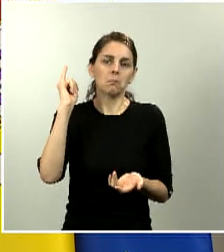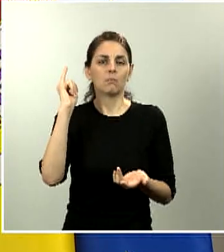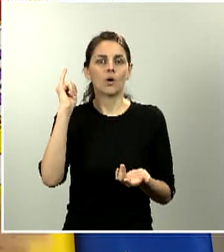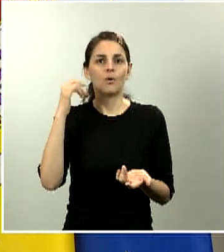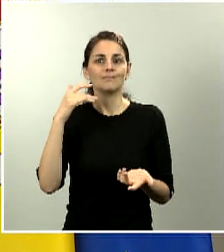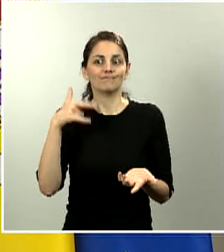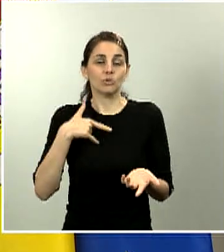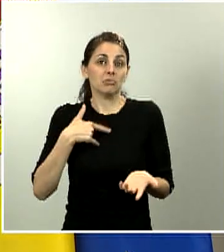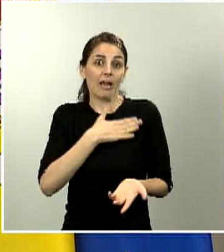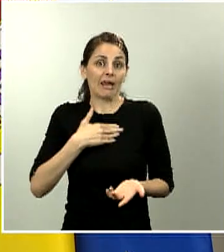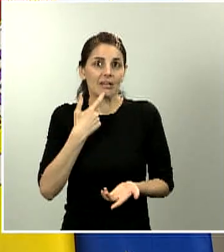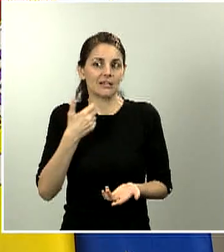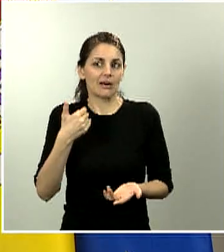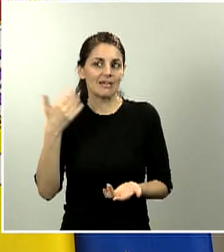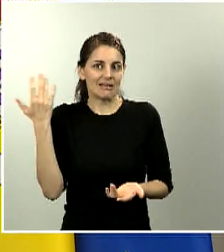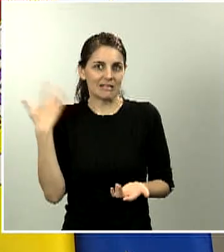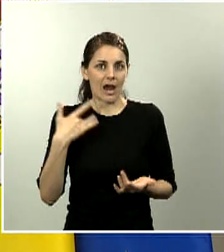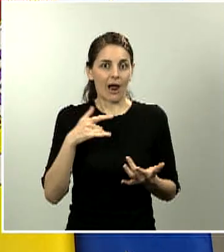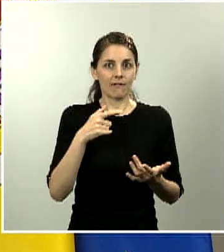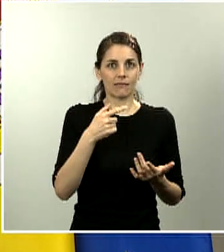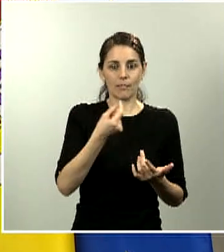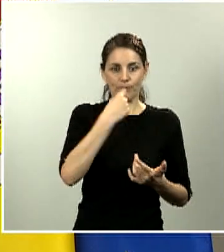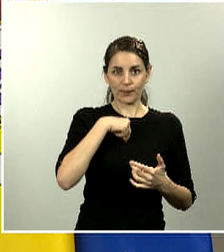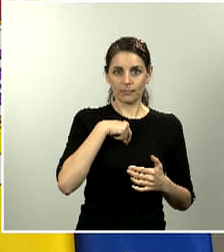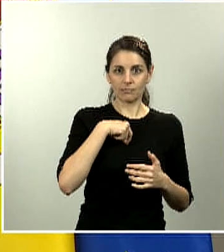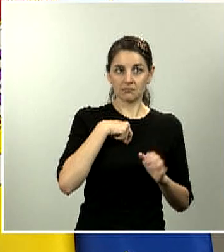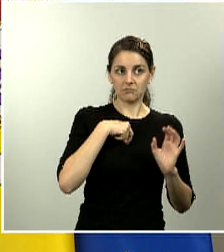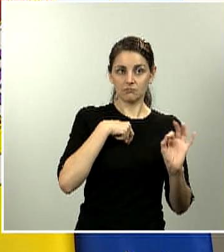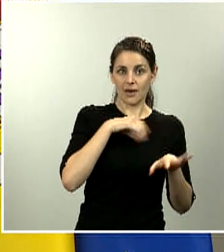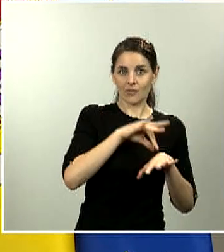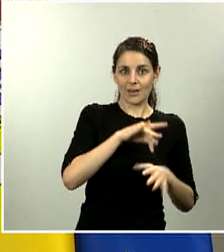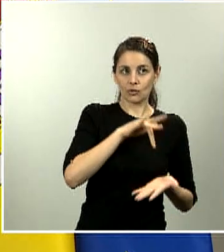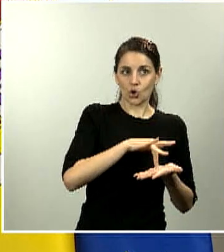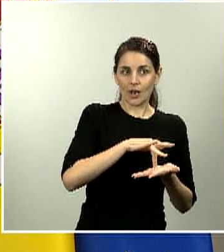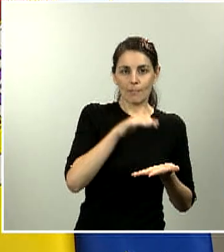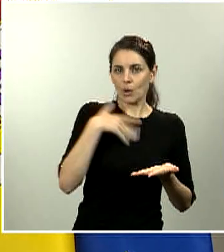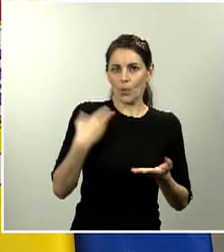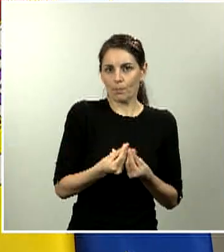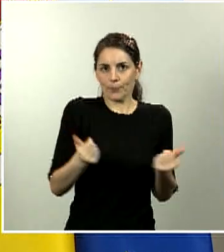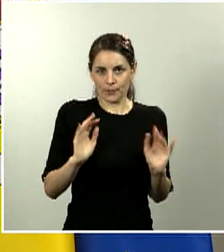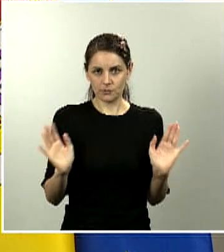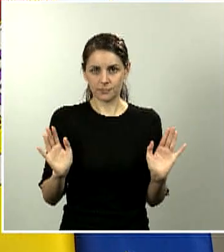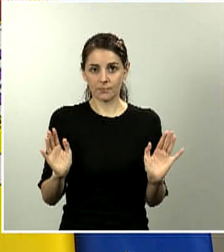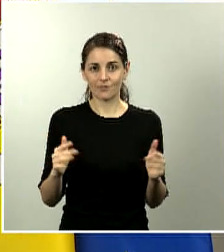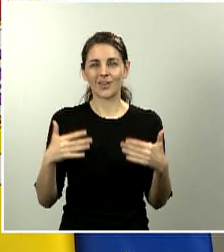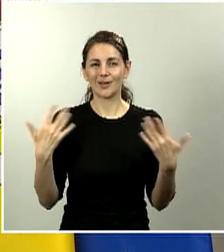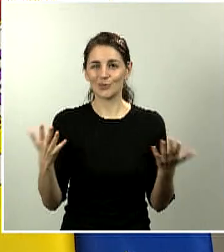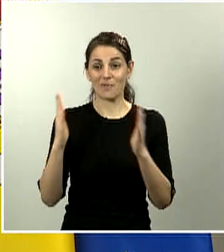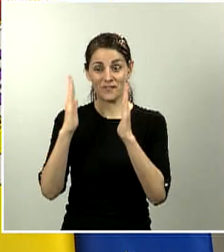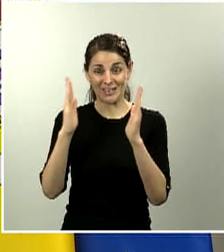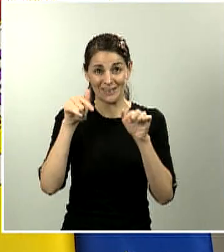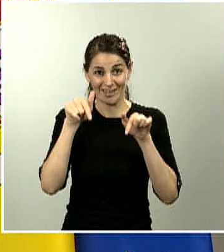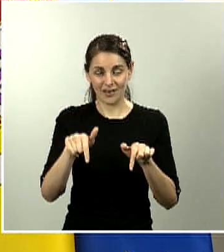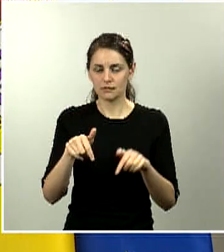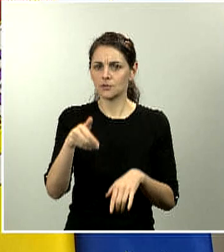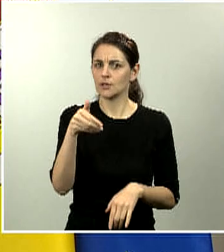personas que ya han pasado la enfermedad, no que tienen la enfermedad en ese momento. Por tanto, es muy importante en esta fase donde queremos precisar